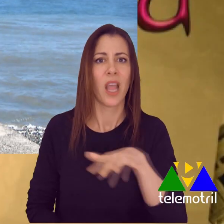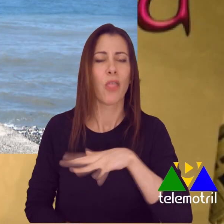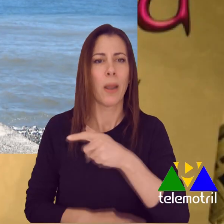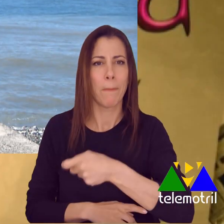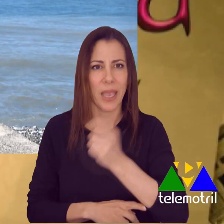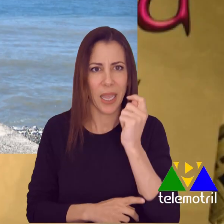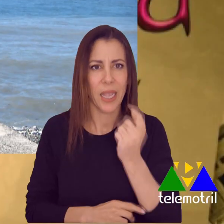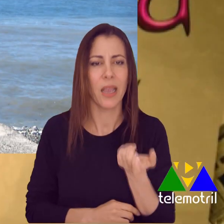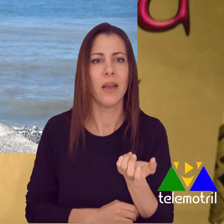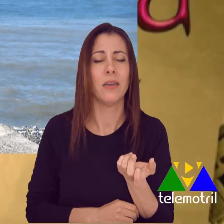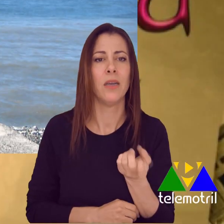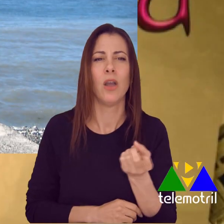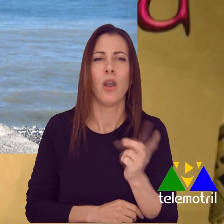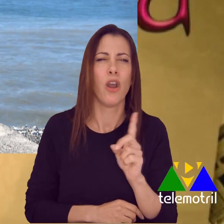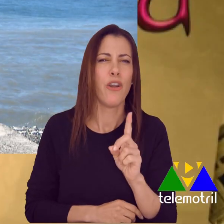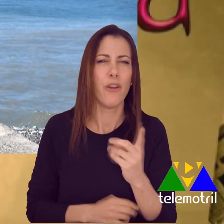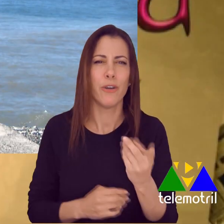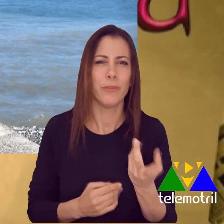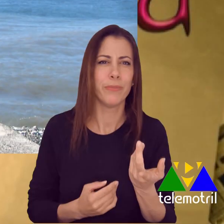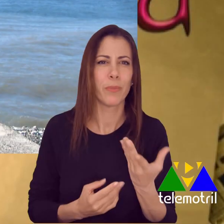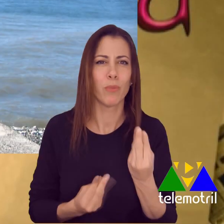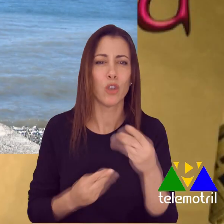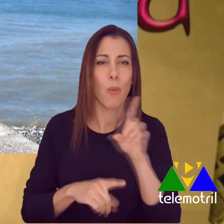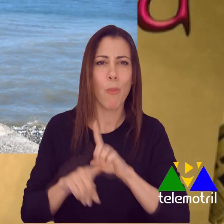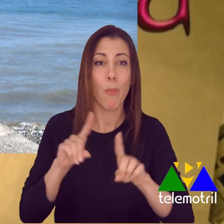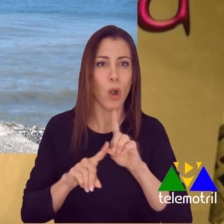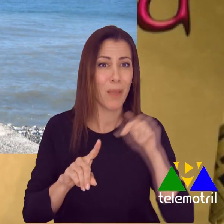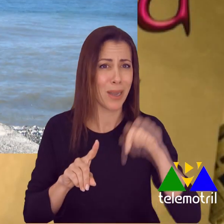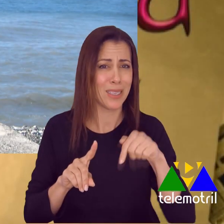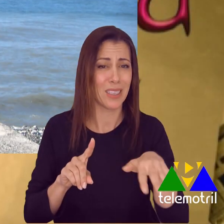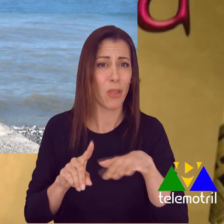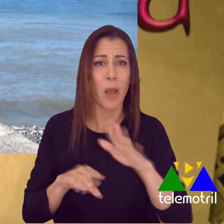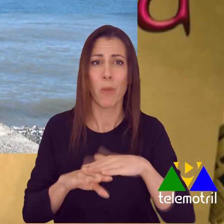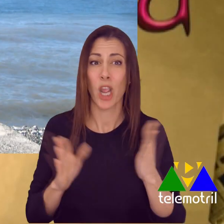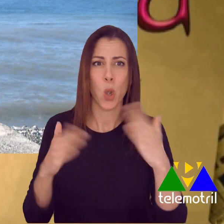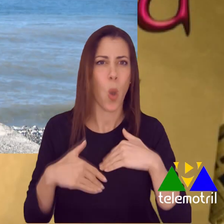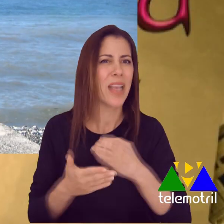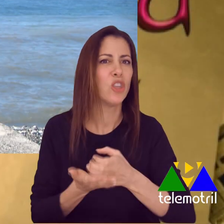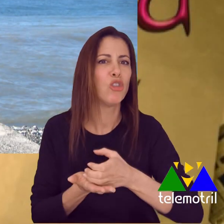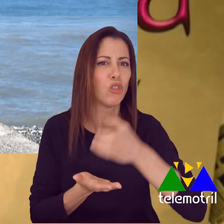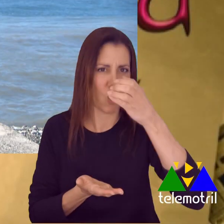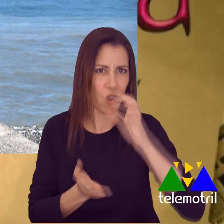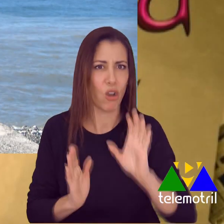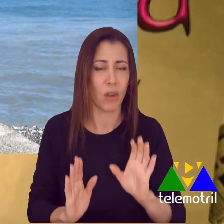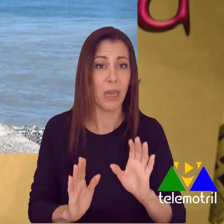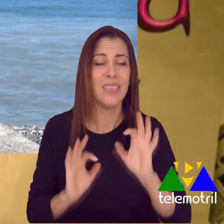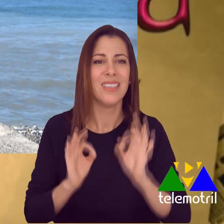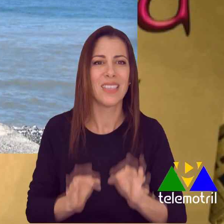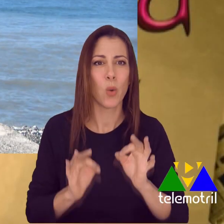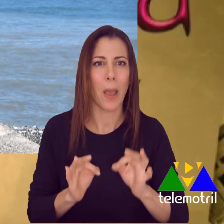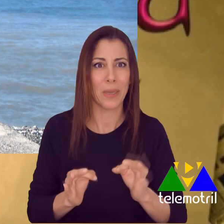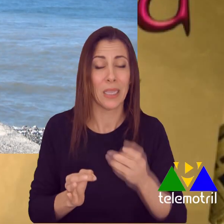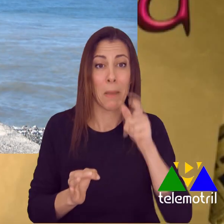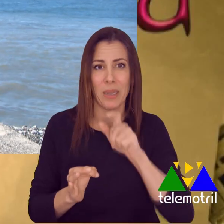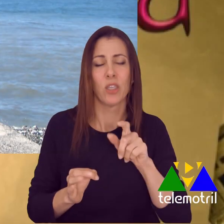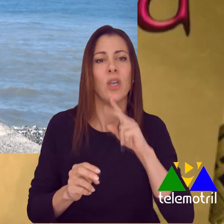pesquerías, la zona, no debía haber muchos problemas en esta zona porque no hay torres, es decir, seguramente los